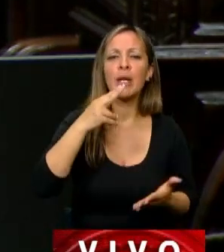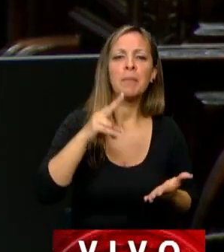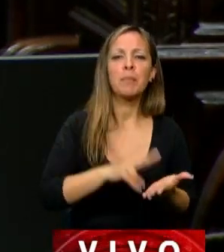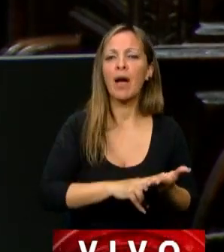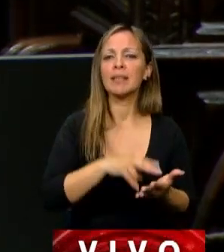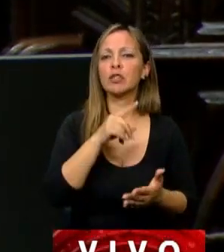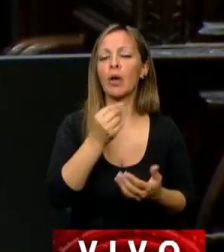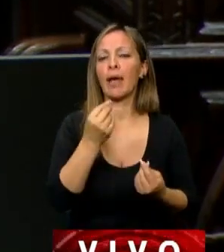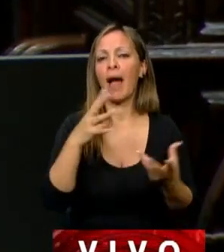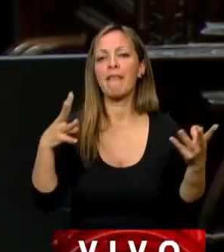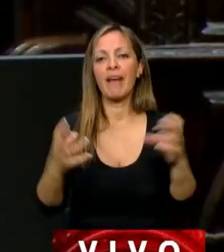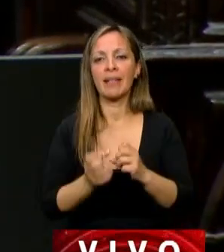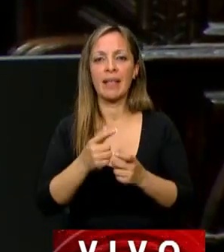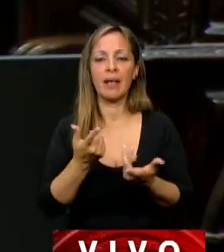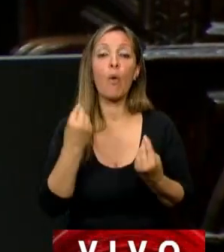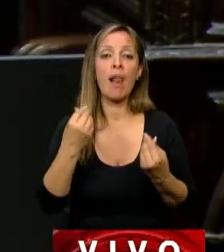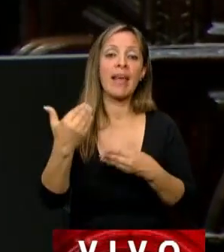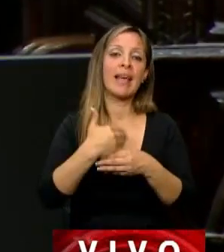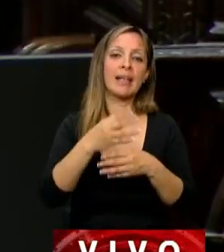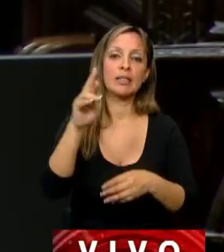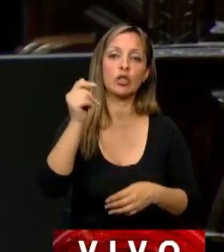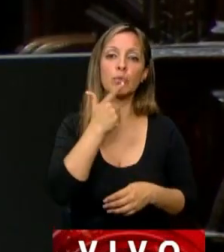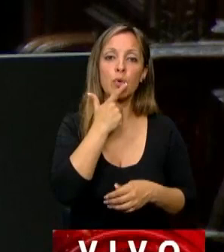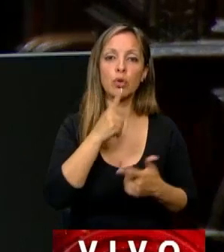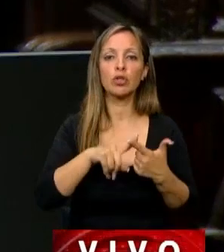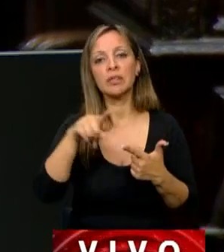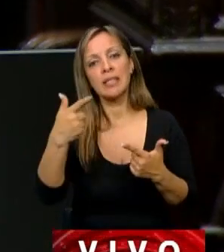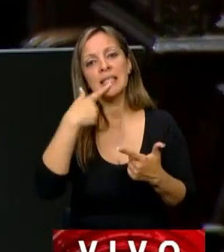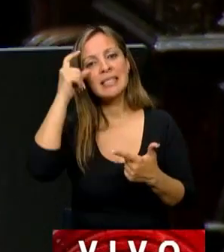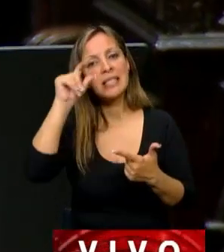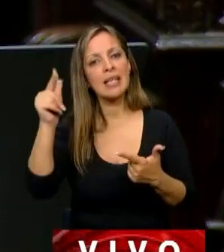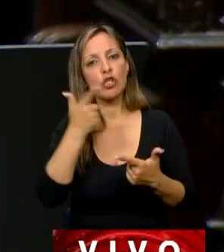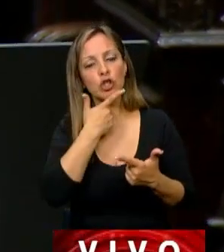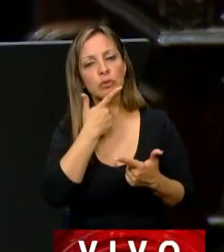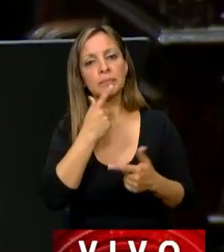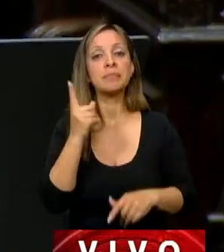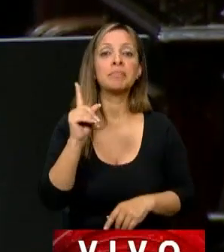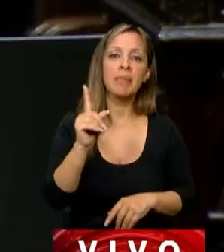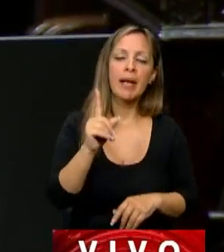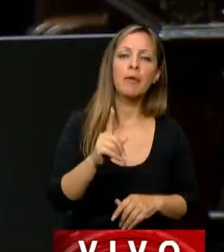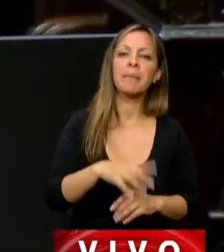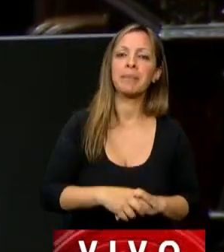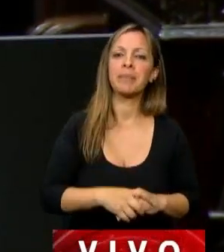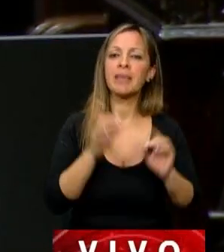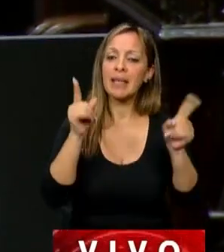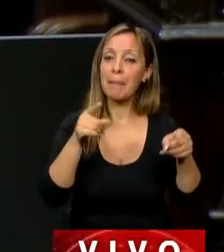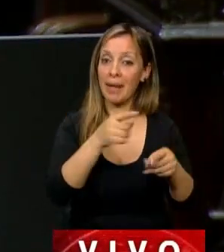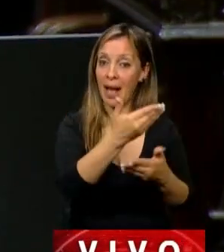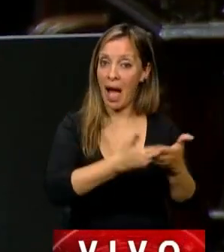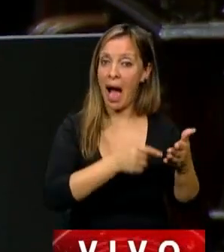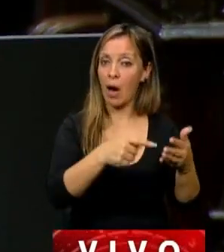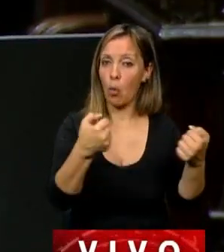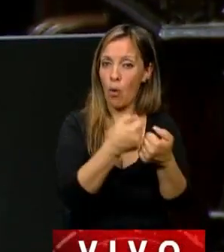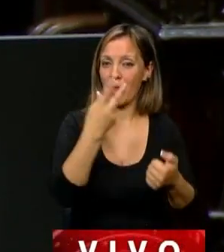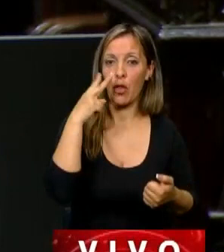impuestos afectan la actividad económica, es ingresos brutos y luego sellos, pero también planteaba algún orden,